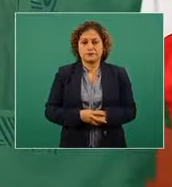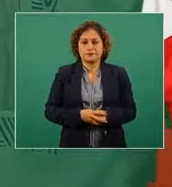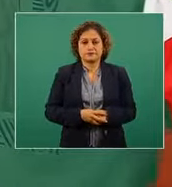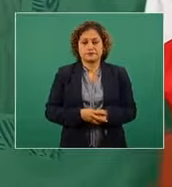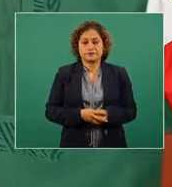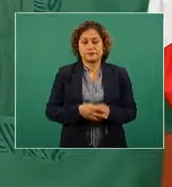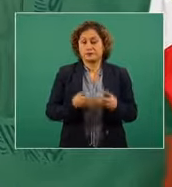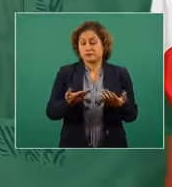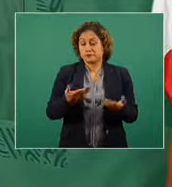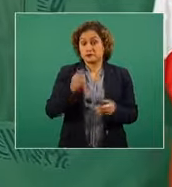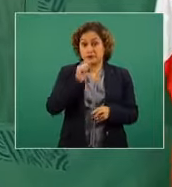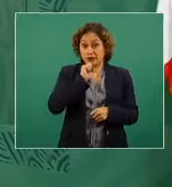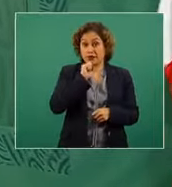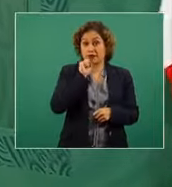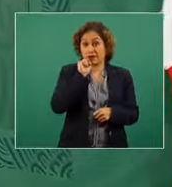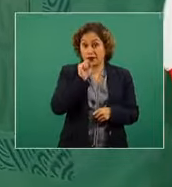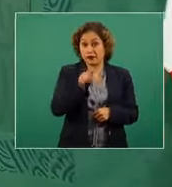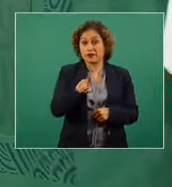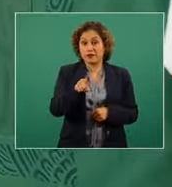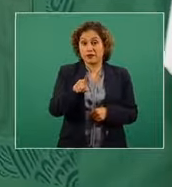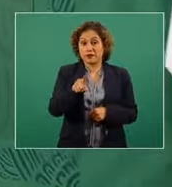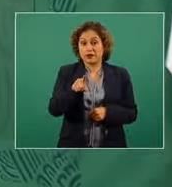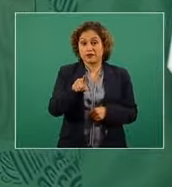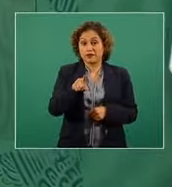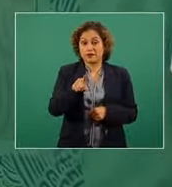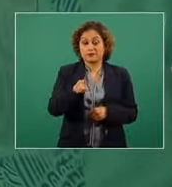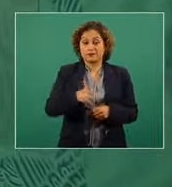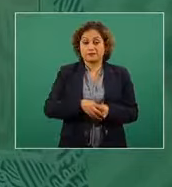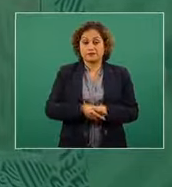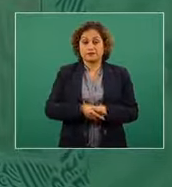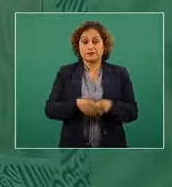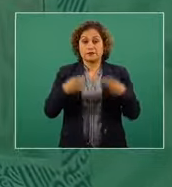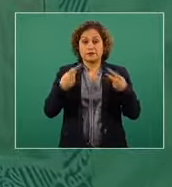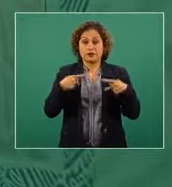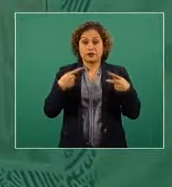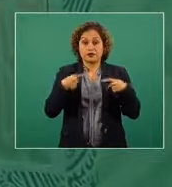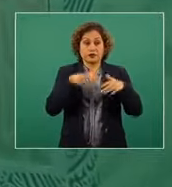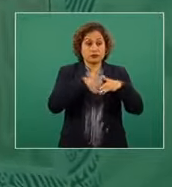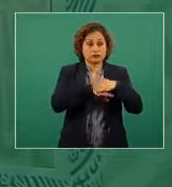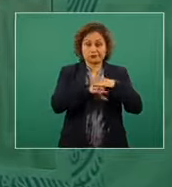animar a los que están en los hospitales,